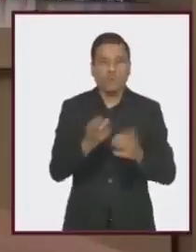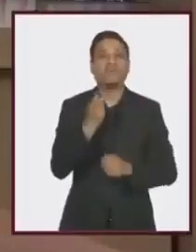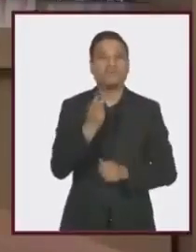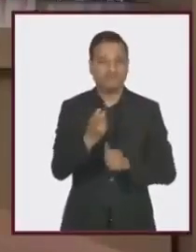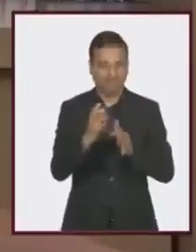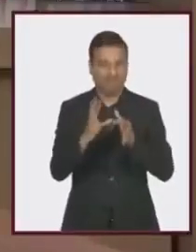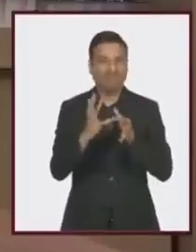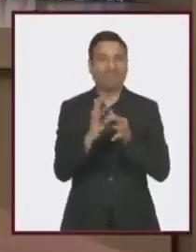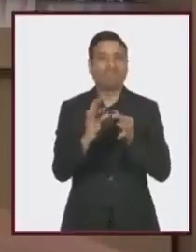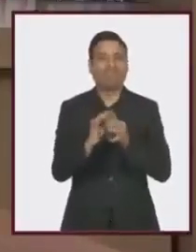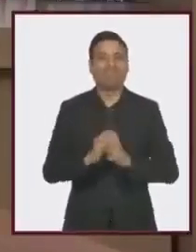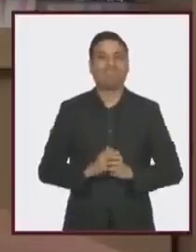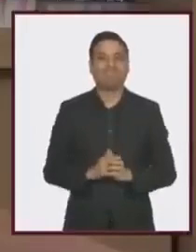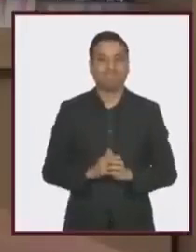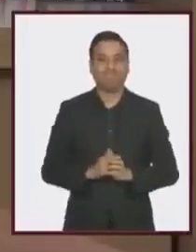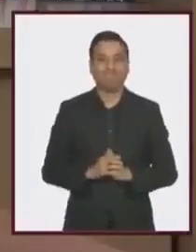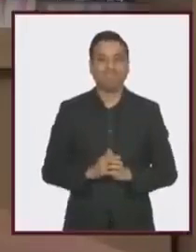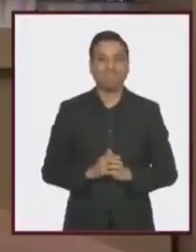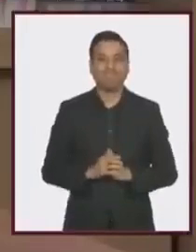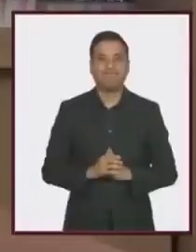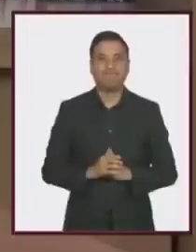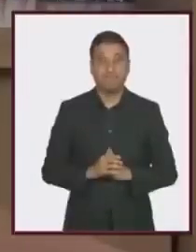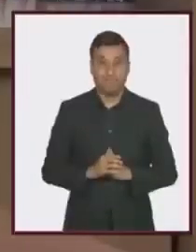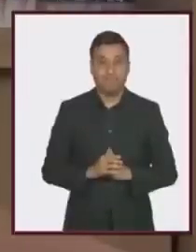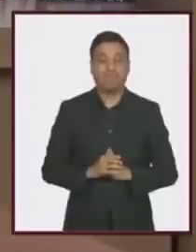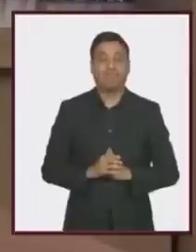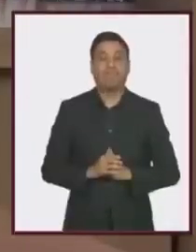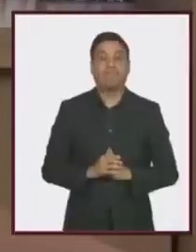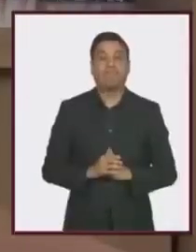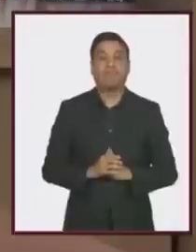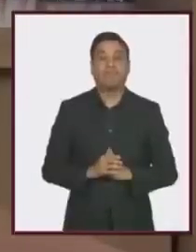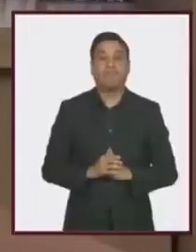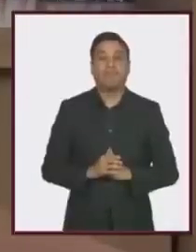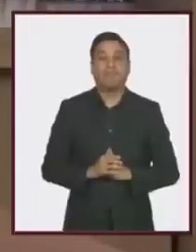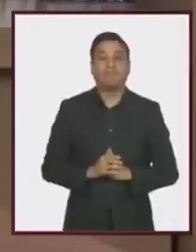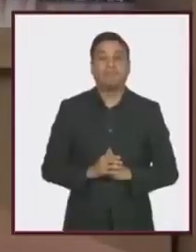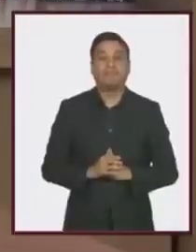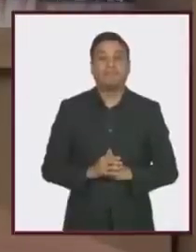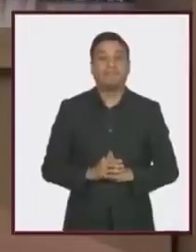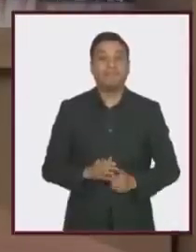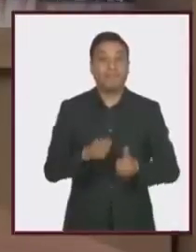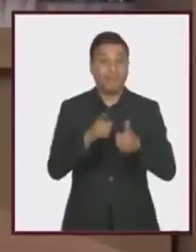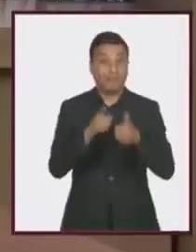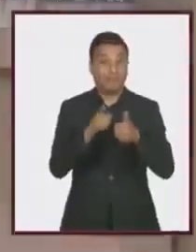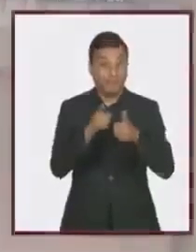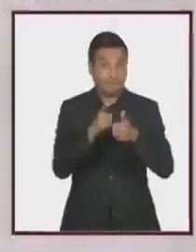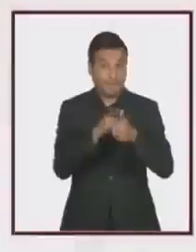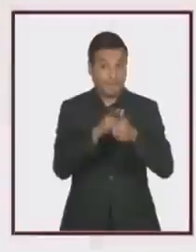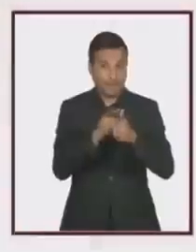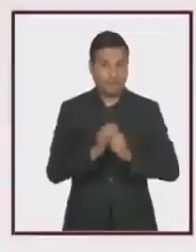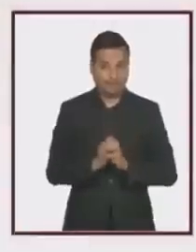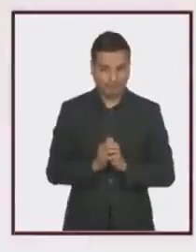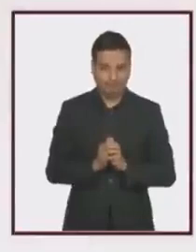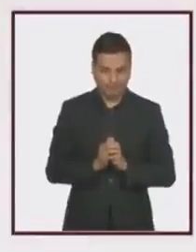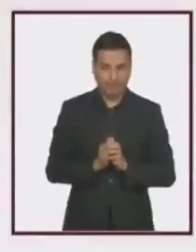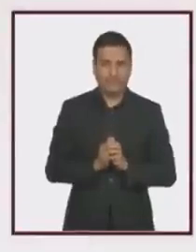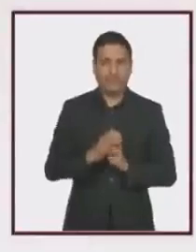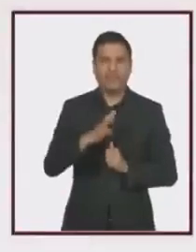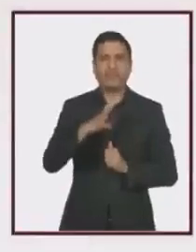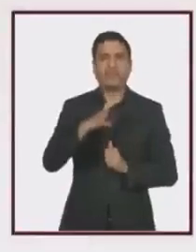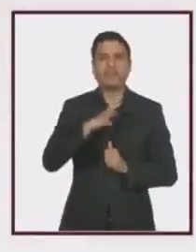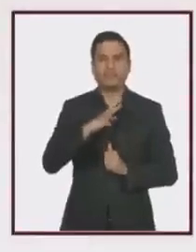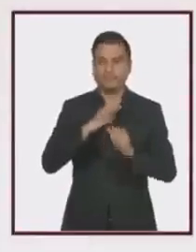mexicana. En primer lugar, se van a concretar en lo que se han denominado los rasgos de la